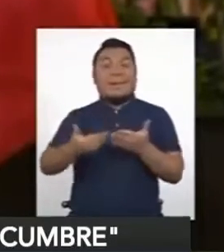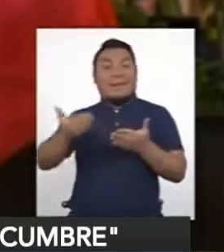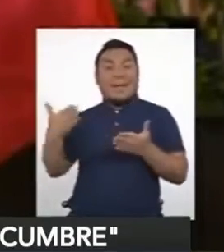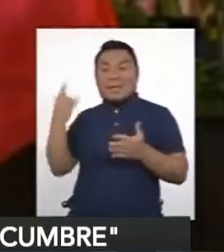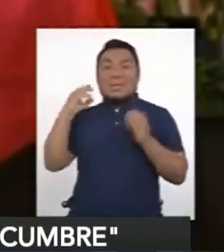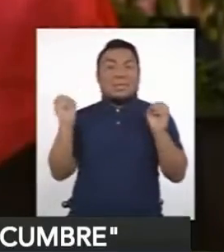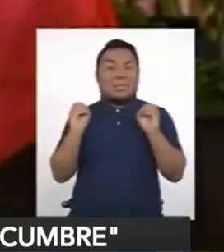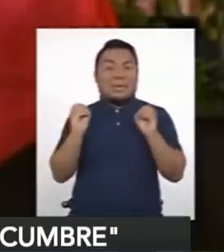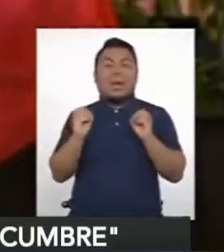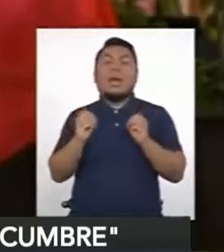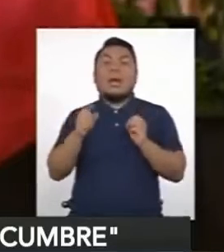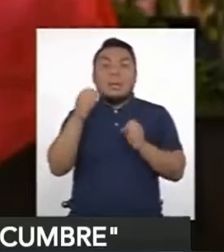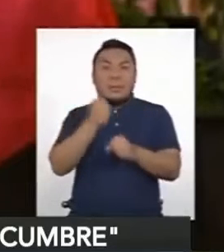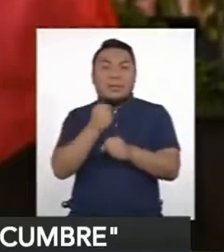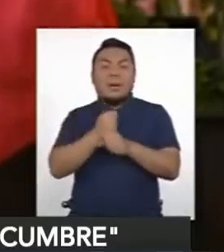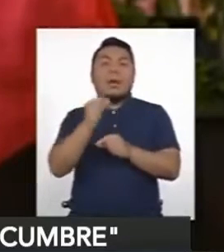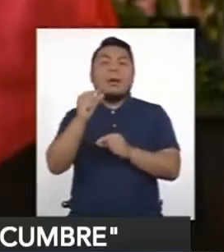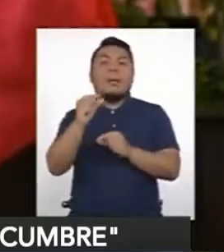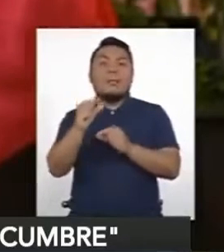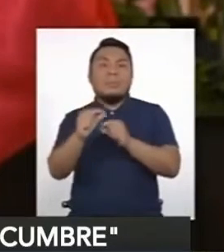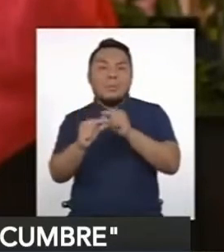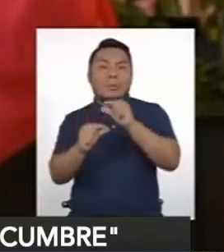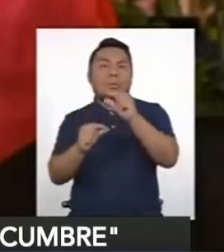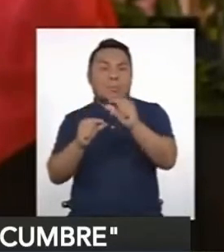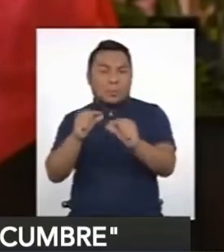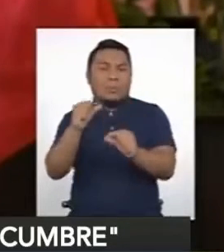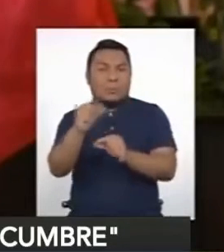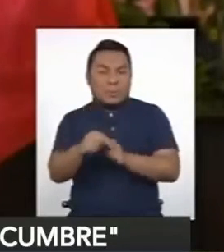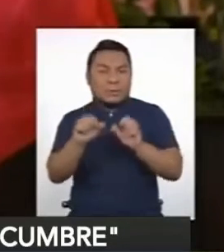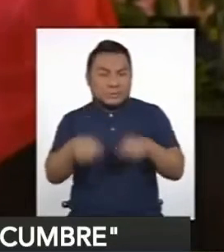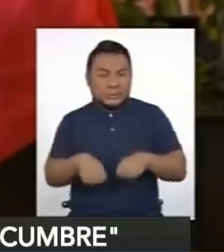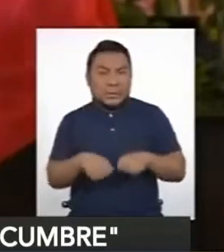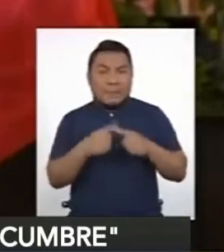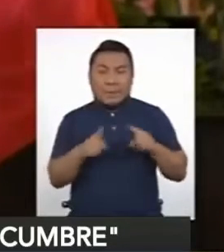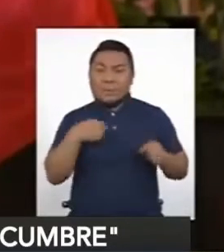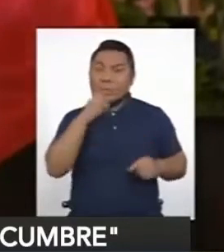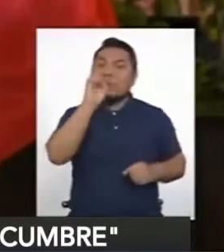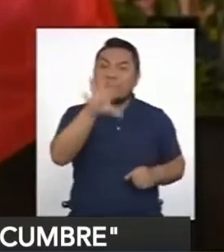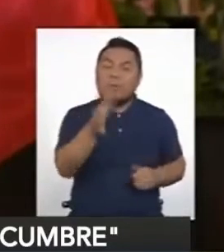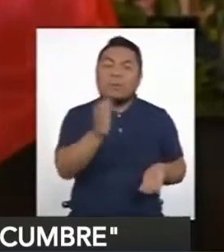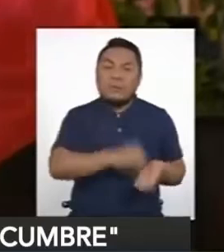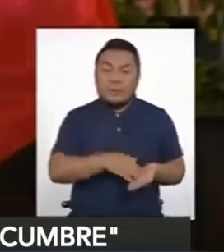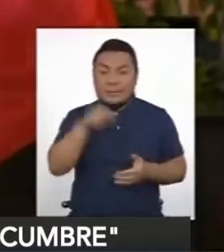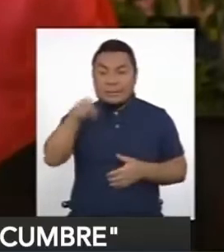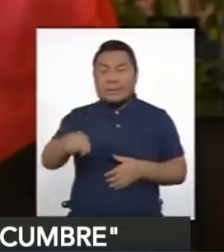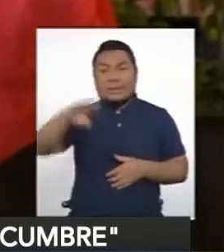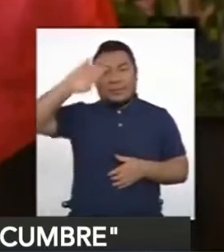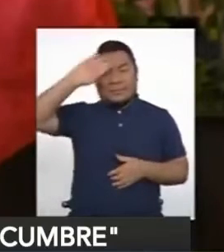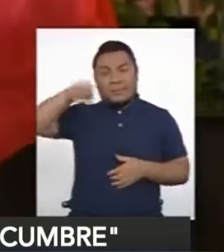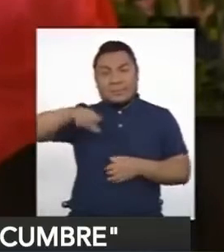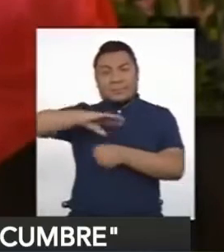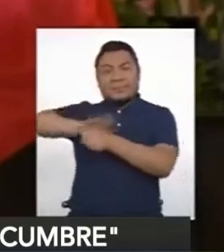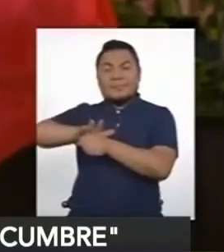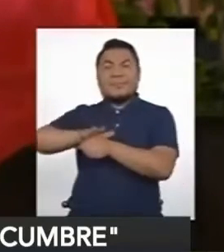estado de emergencia. Pero ratifico una vez más, esta enfermedad nos